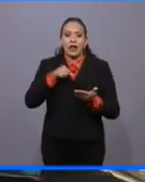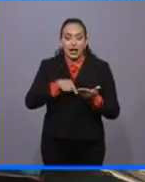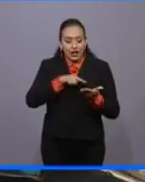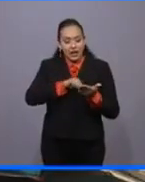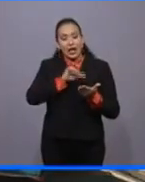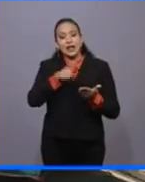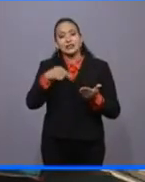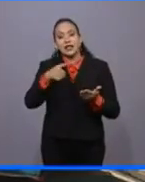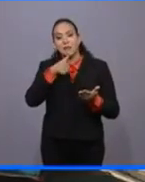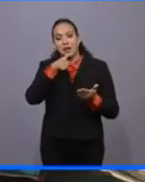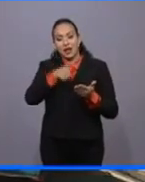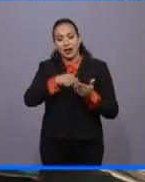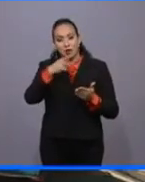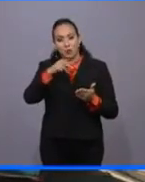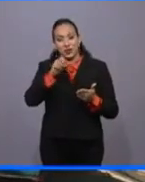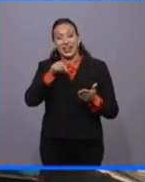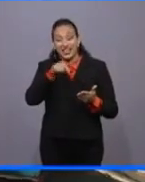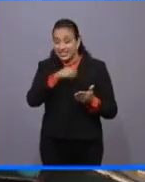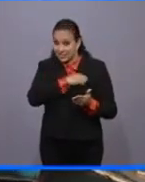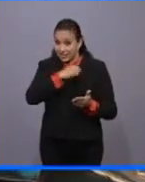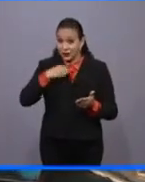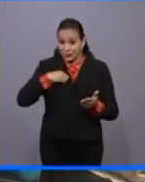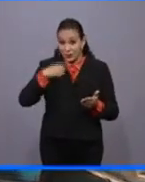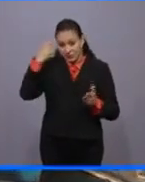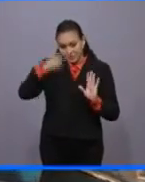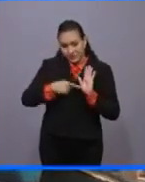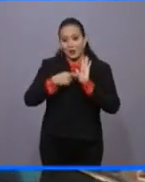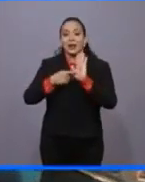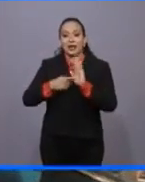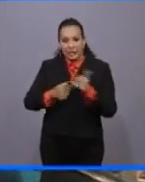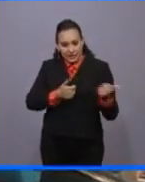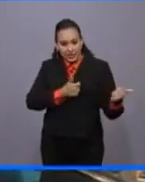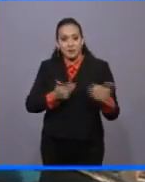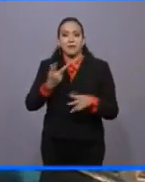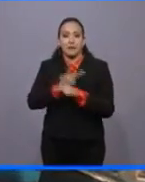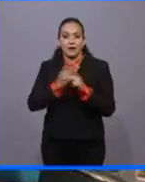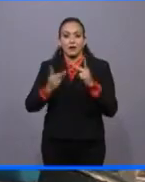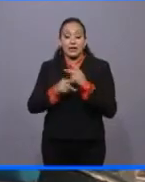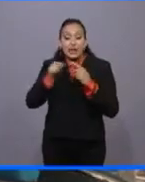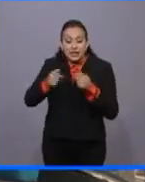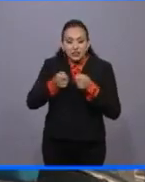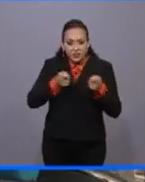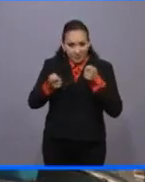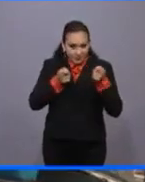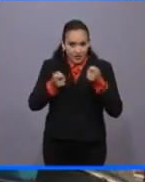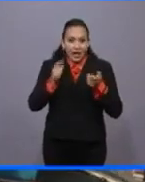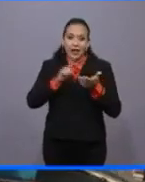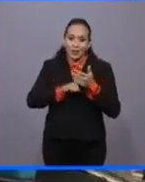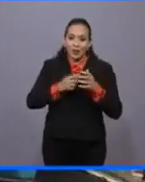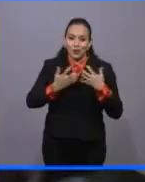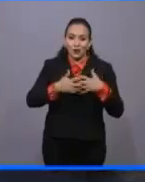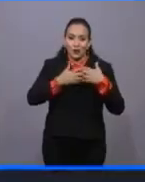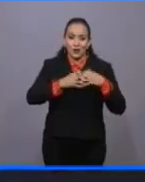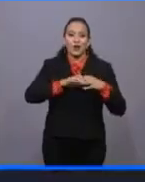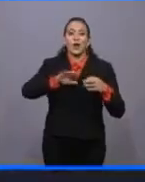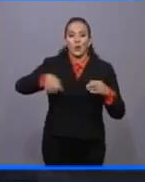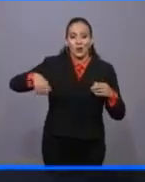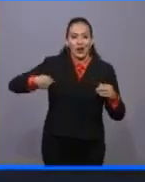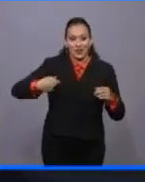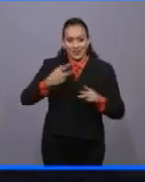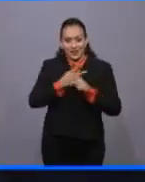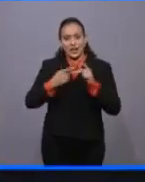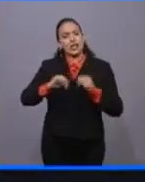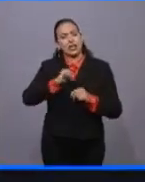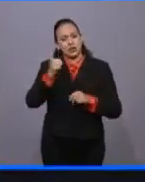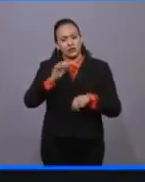aporte será obligatoria para el traslado de mercancías y se reforzarán los controles en los almacenes de depósito, entre